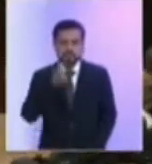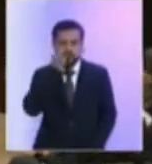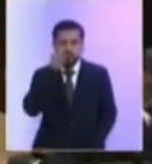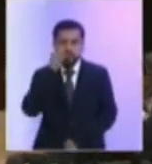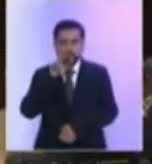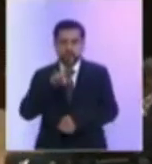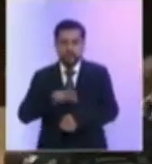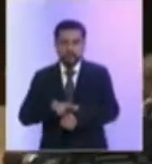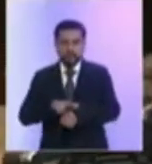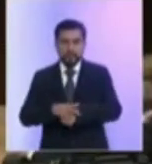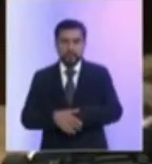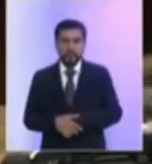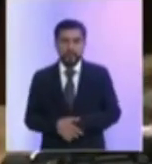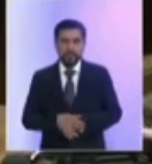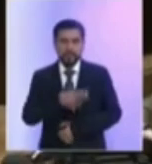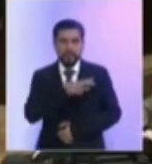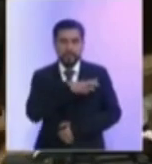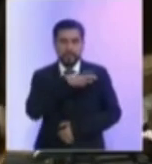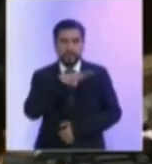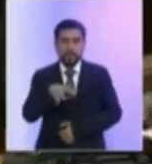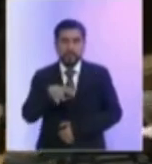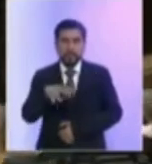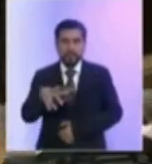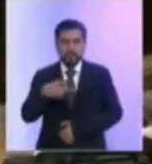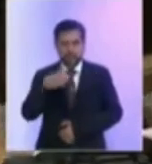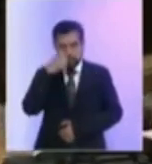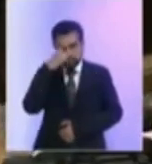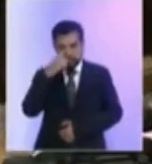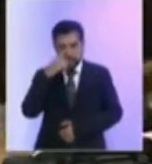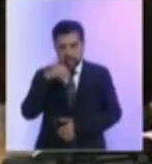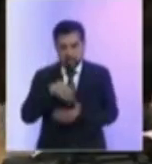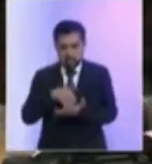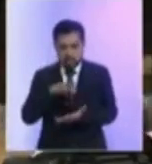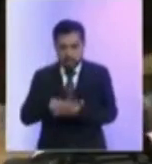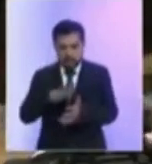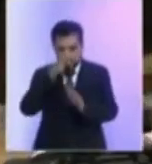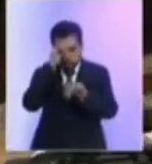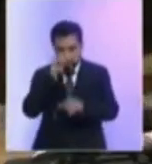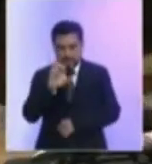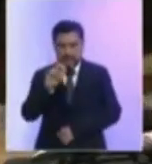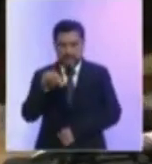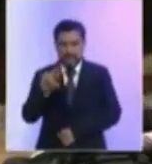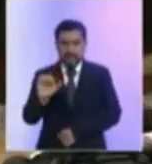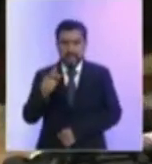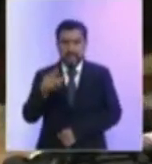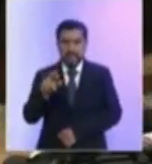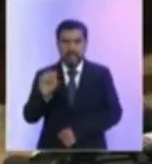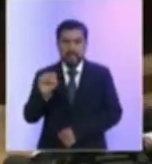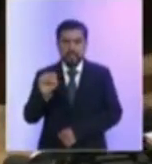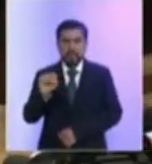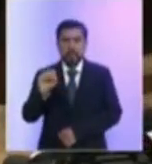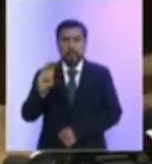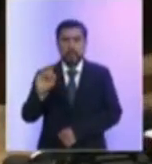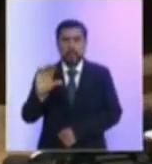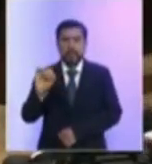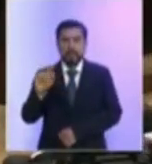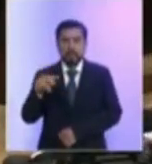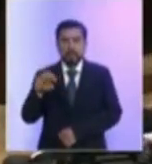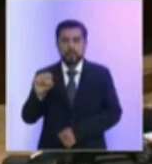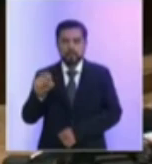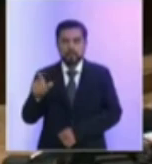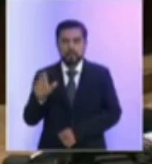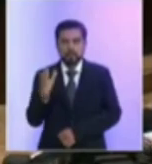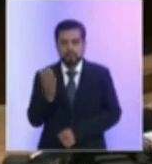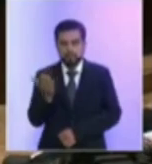Secretario General de Acuerdos, Enrique Ernesto Santana Bracamontes,